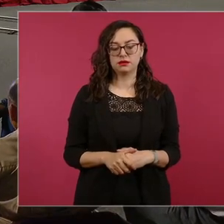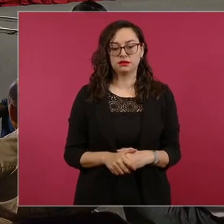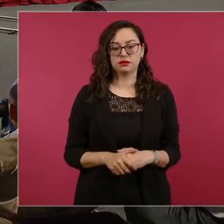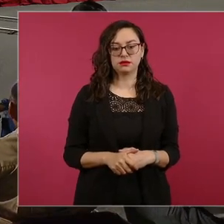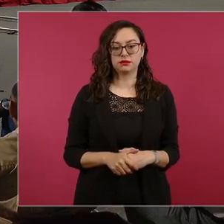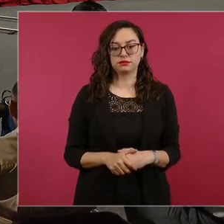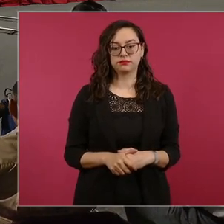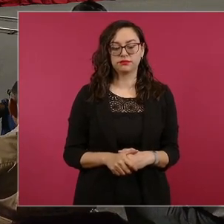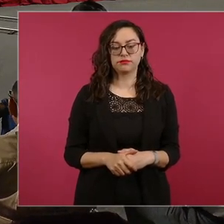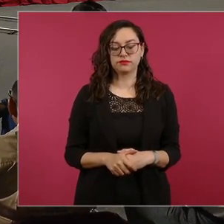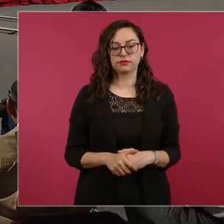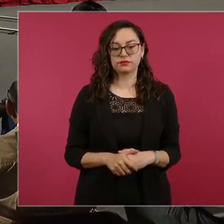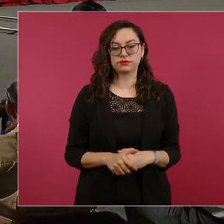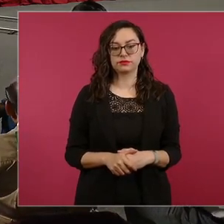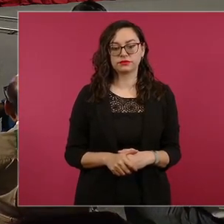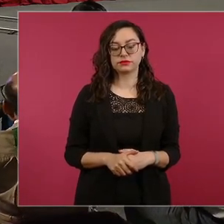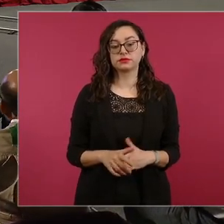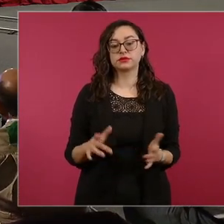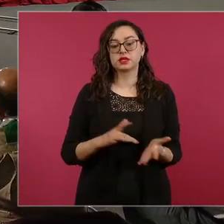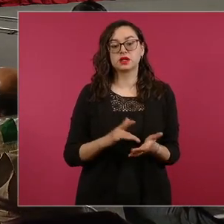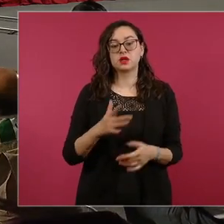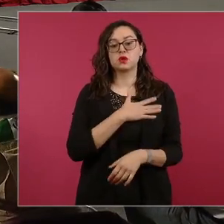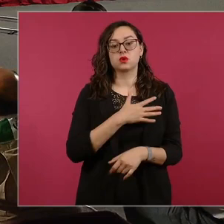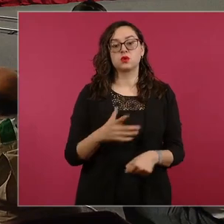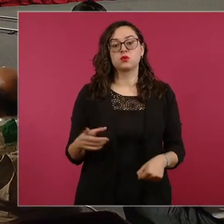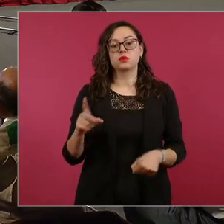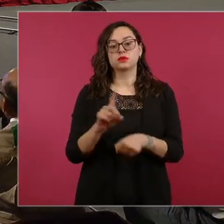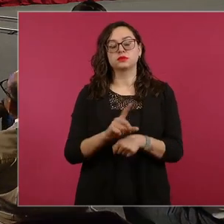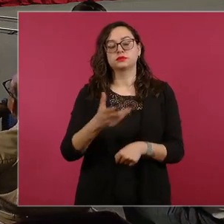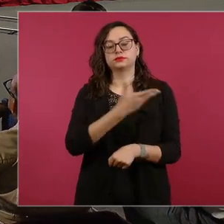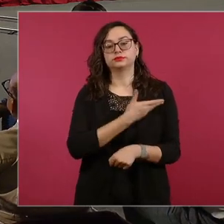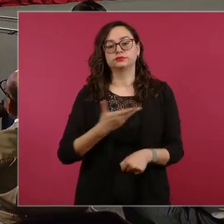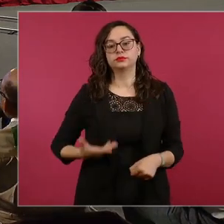Gracias. Muy buenos días. Con su permiso, señor presidente.